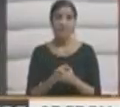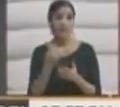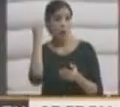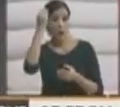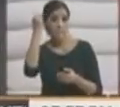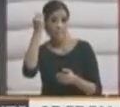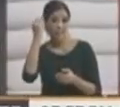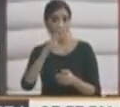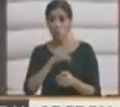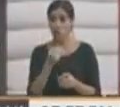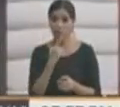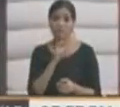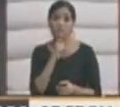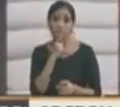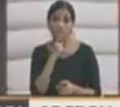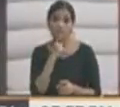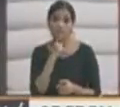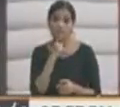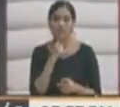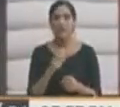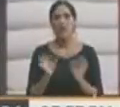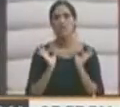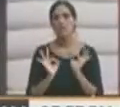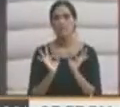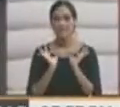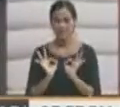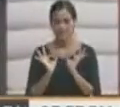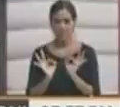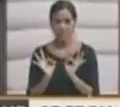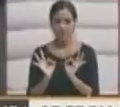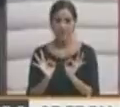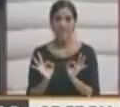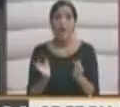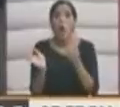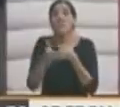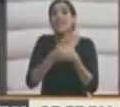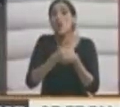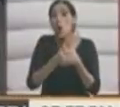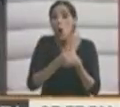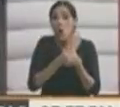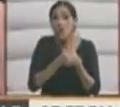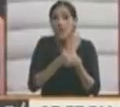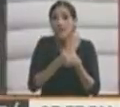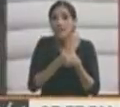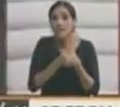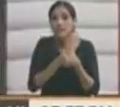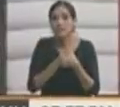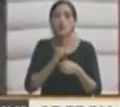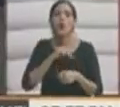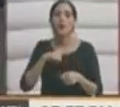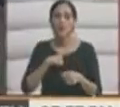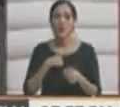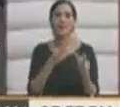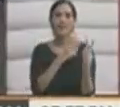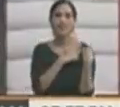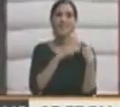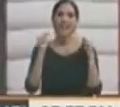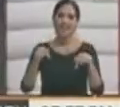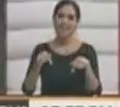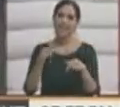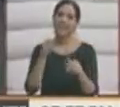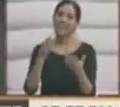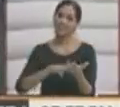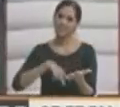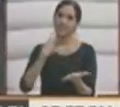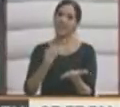piensan y no te dicen, y sobre todo de lo que te esconden adrede, nosotros nos encargamos aquí en tú,